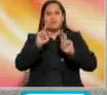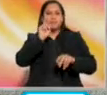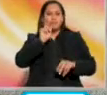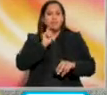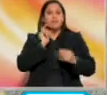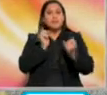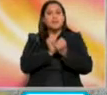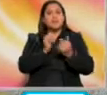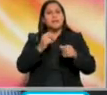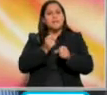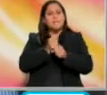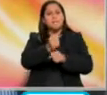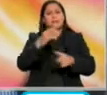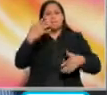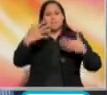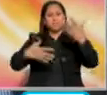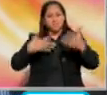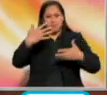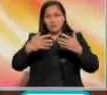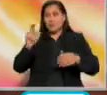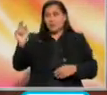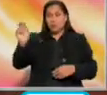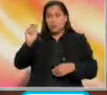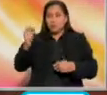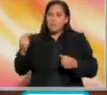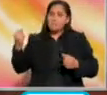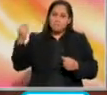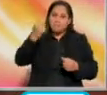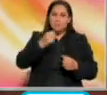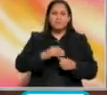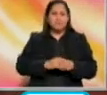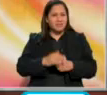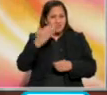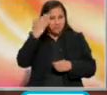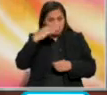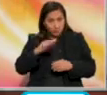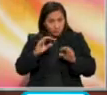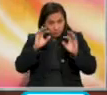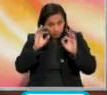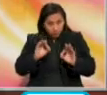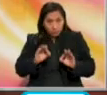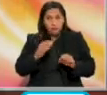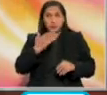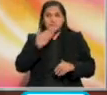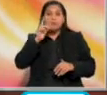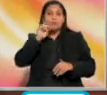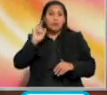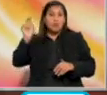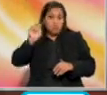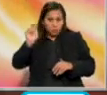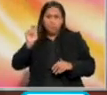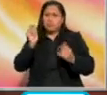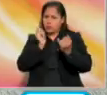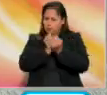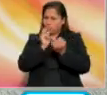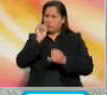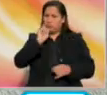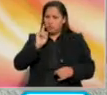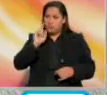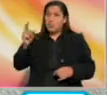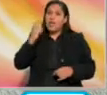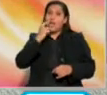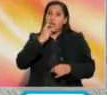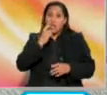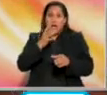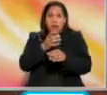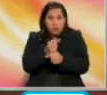de la violencia en el noviazgo. Hay una duda, ¿es correcto que mi novia, y vamos a hablar también de las mujeres, me cele de